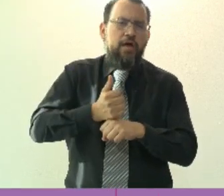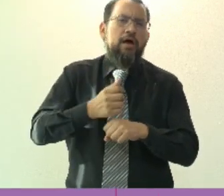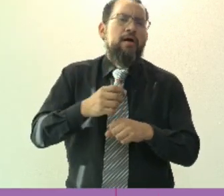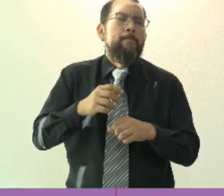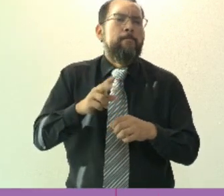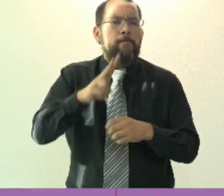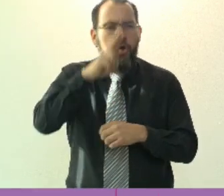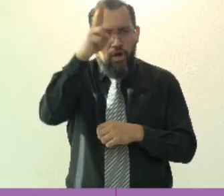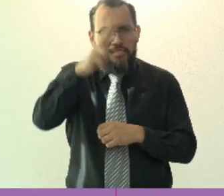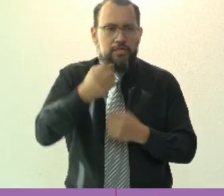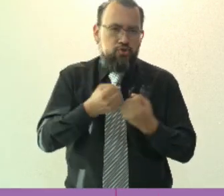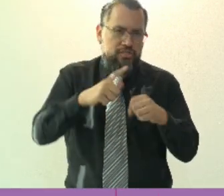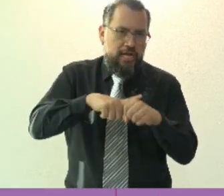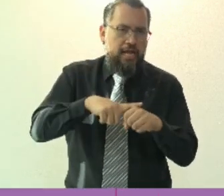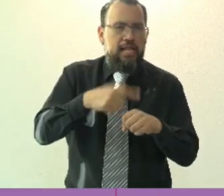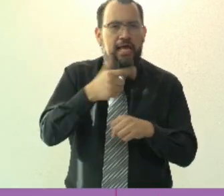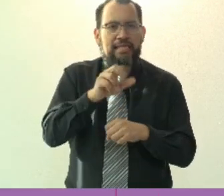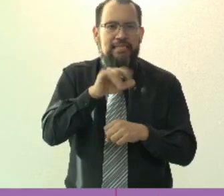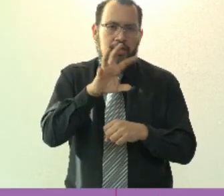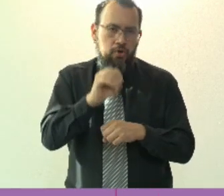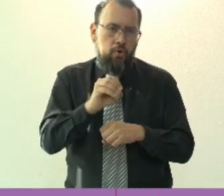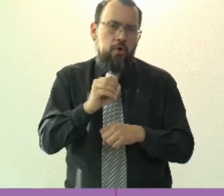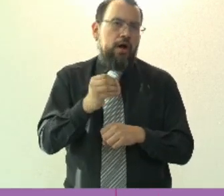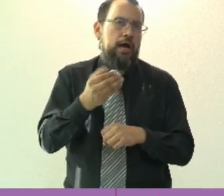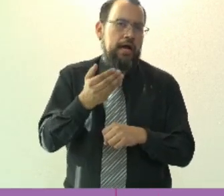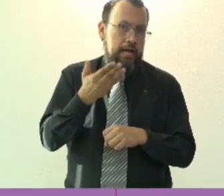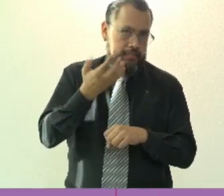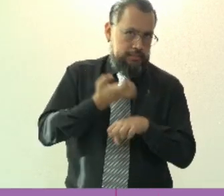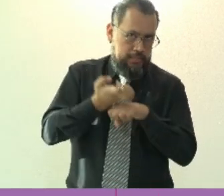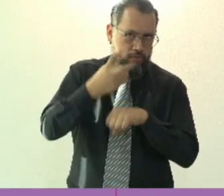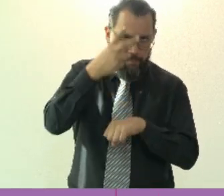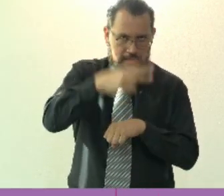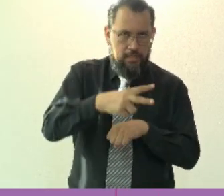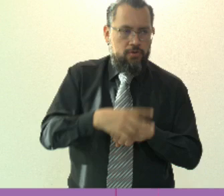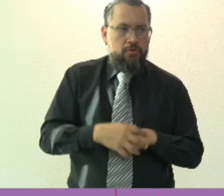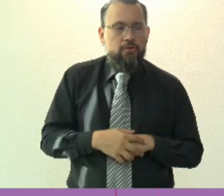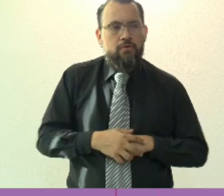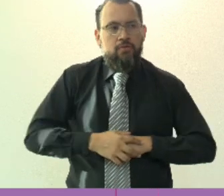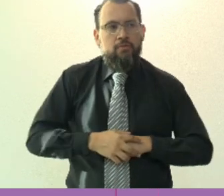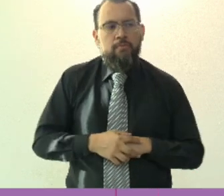México, hace ya muchos ayeres, en la primera parte de este siglo.